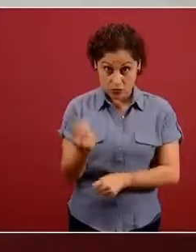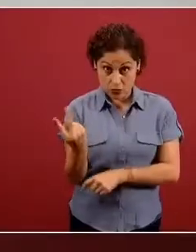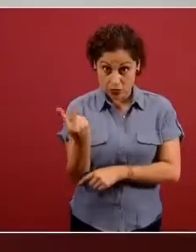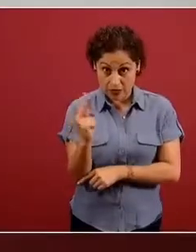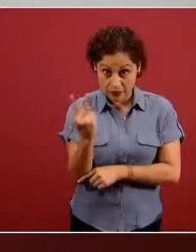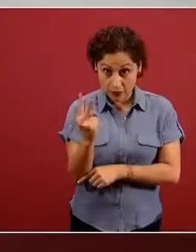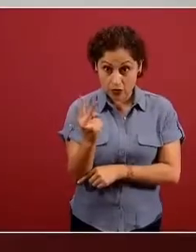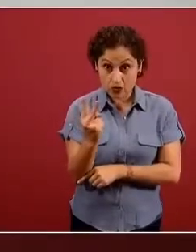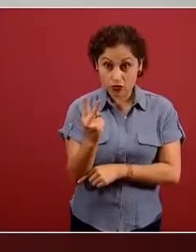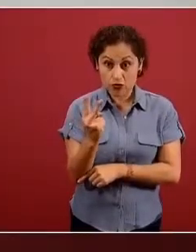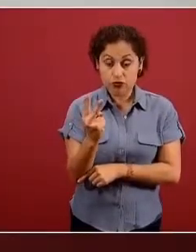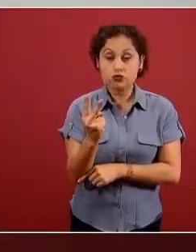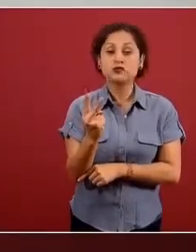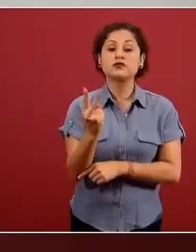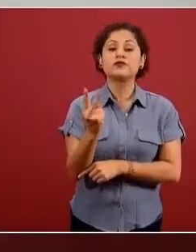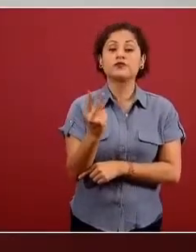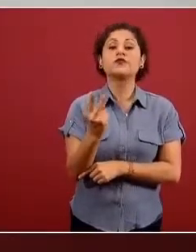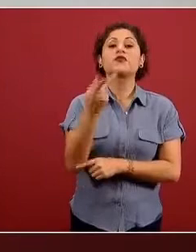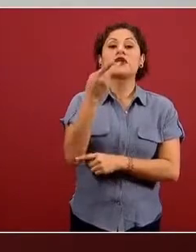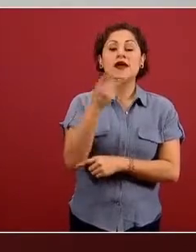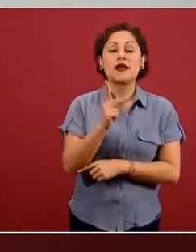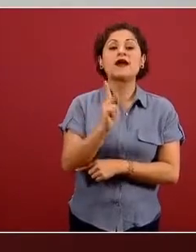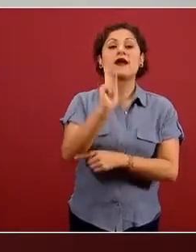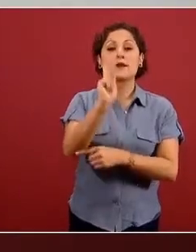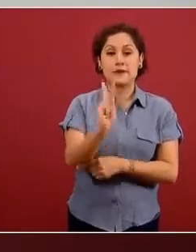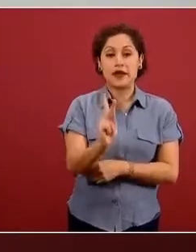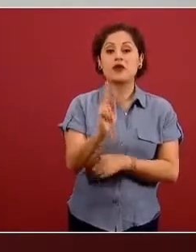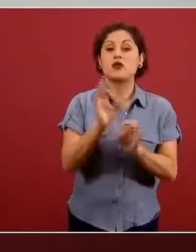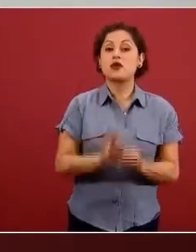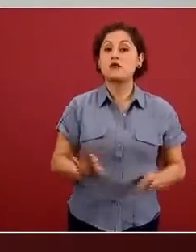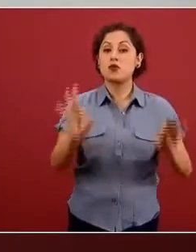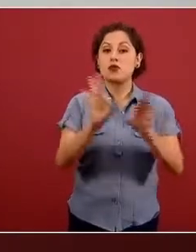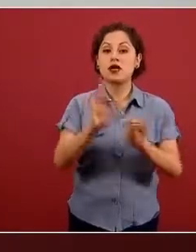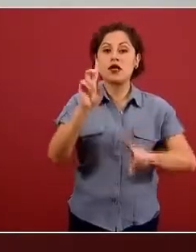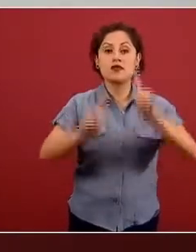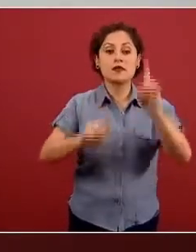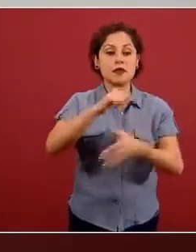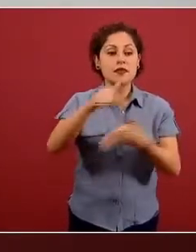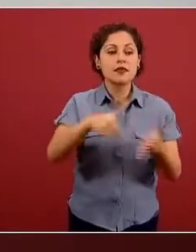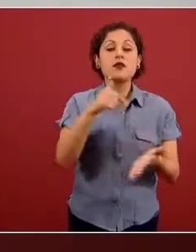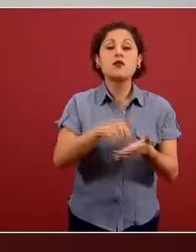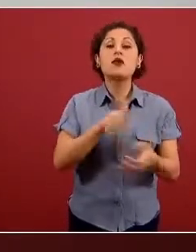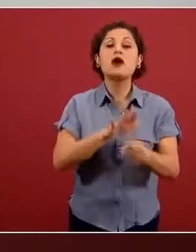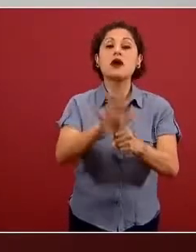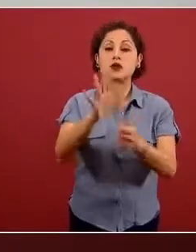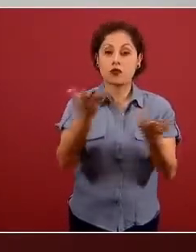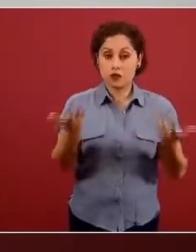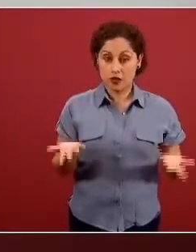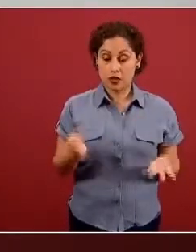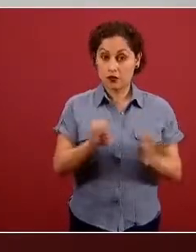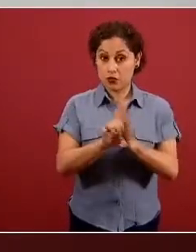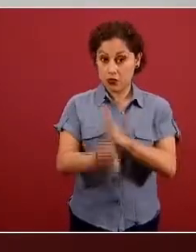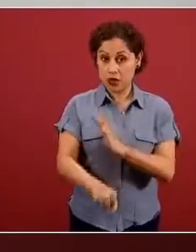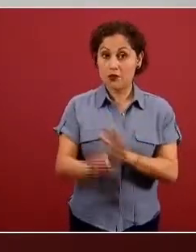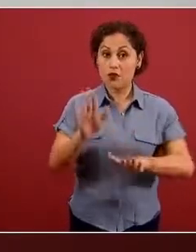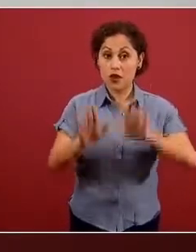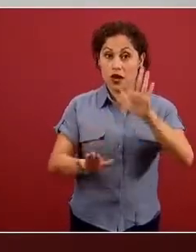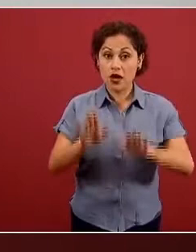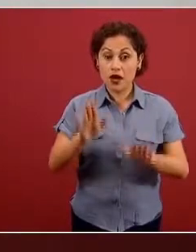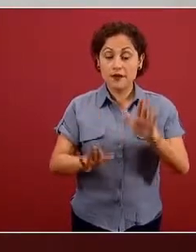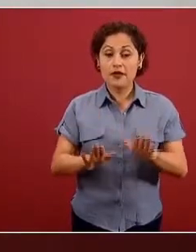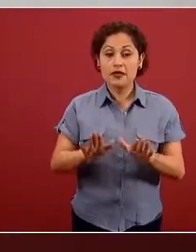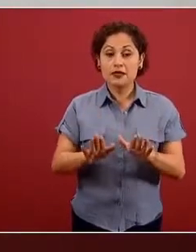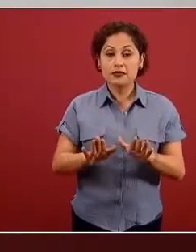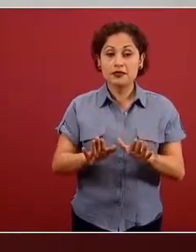importante considerar dónde estamos. Habrá lugares donde es más factible asegurar que se tiene una disposición más pronta de